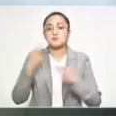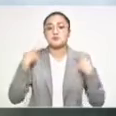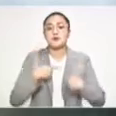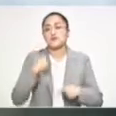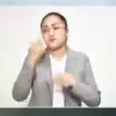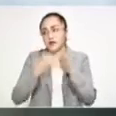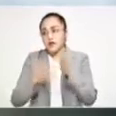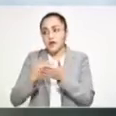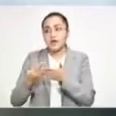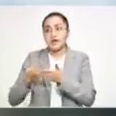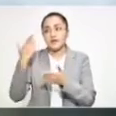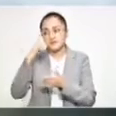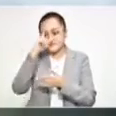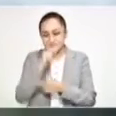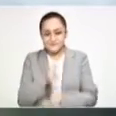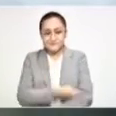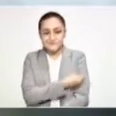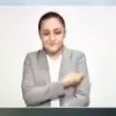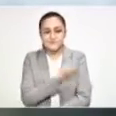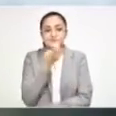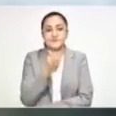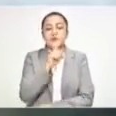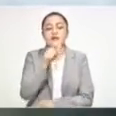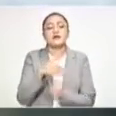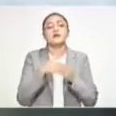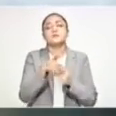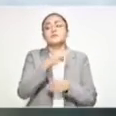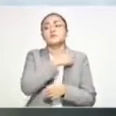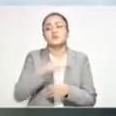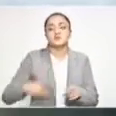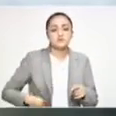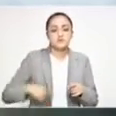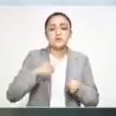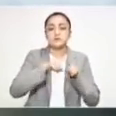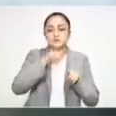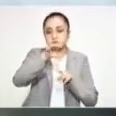rezagados, y así iniciaremos en el resto de los municipios del estado de Puebla.